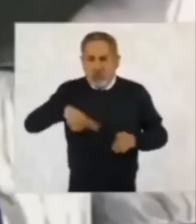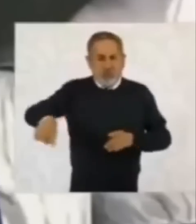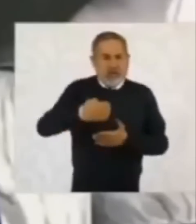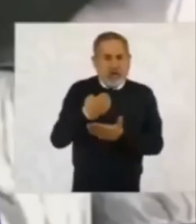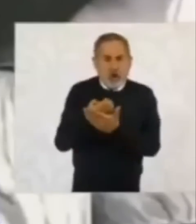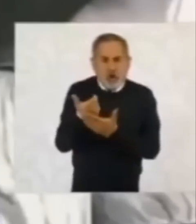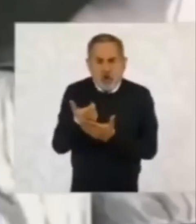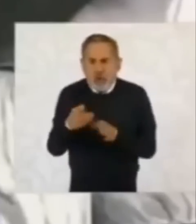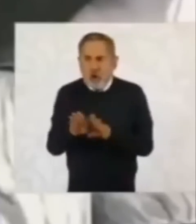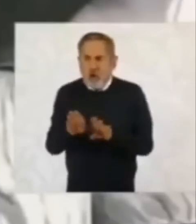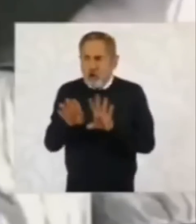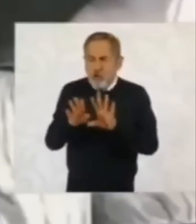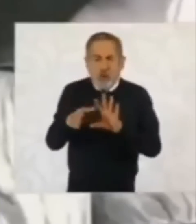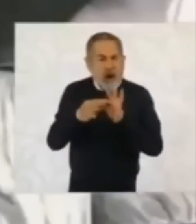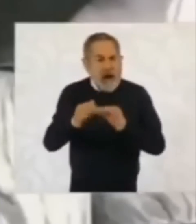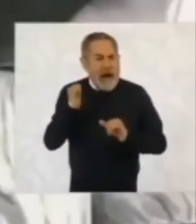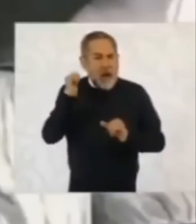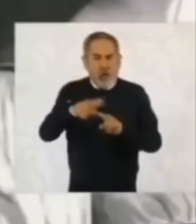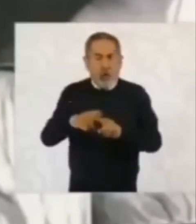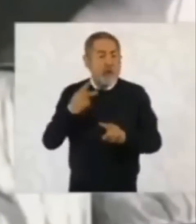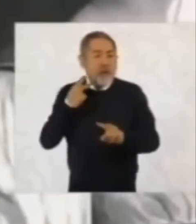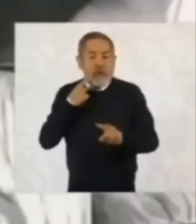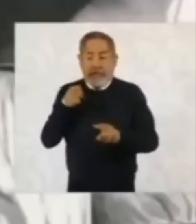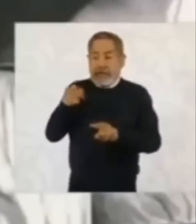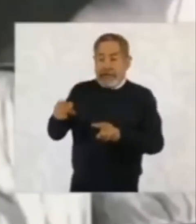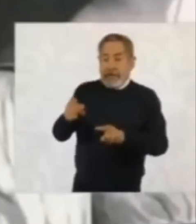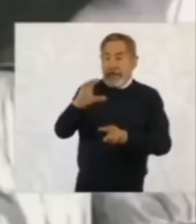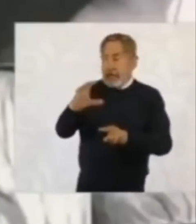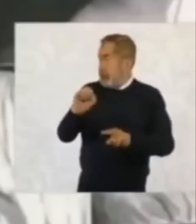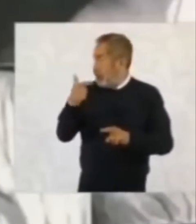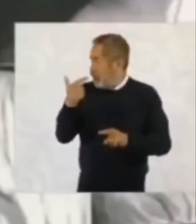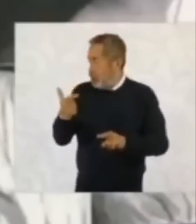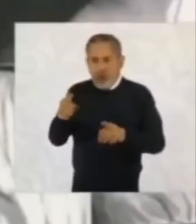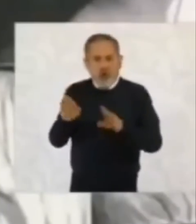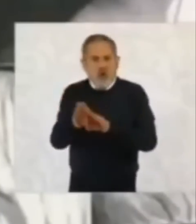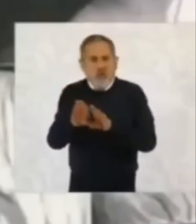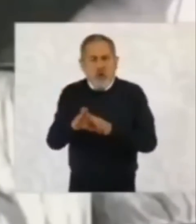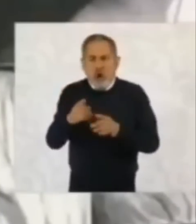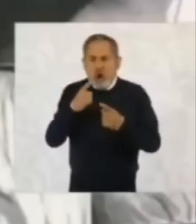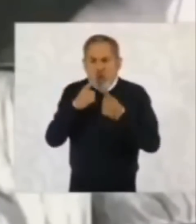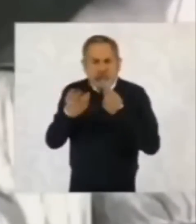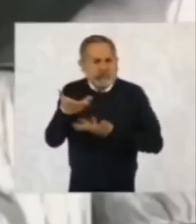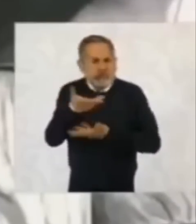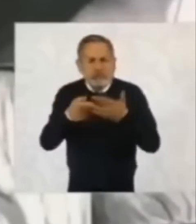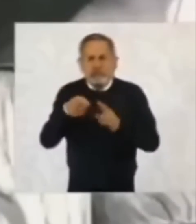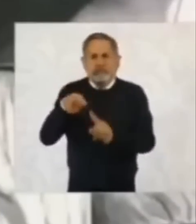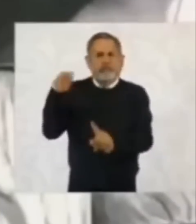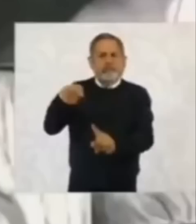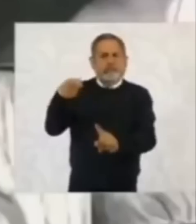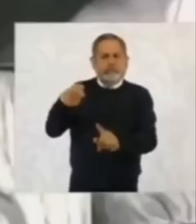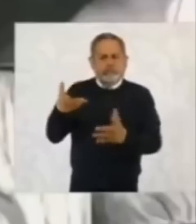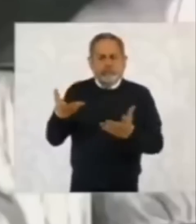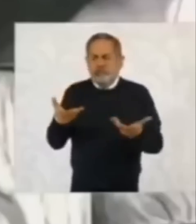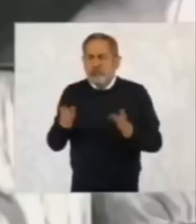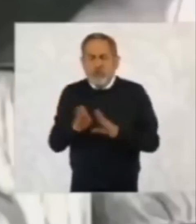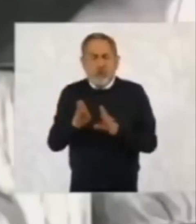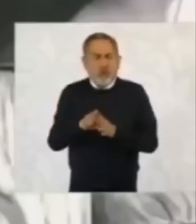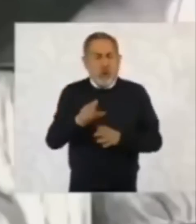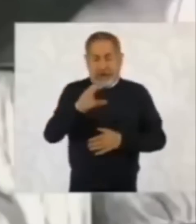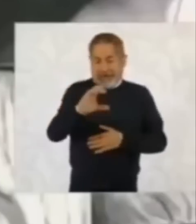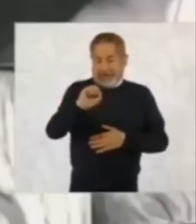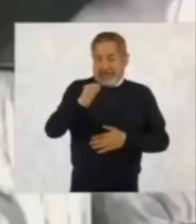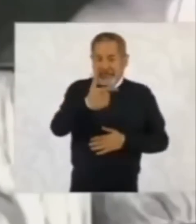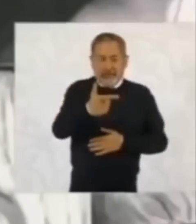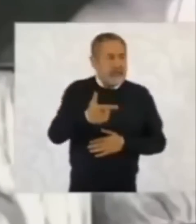economía y de la política de Carlos Salinas de contener de manera